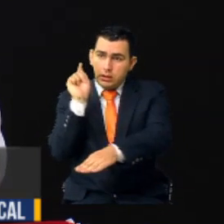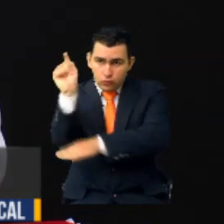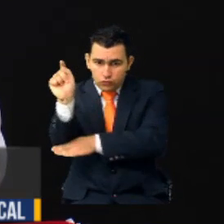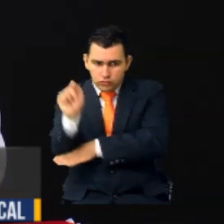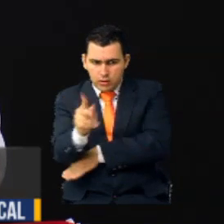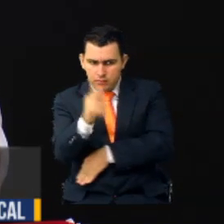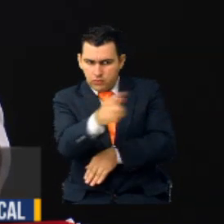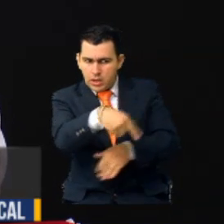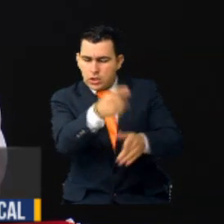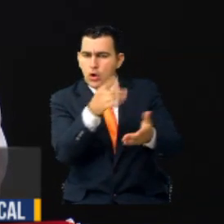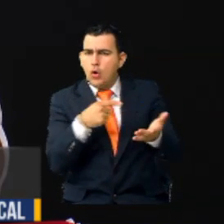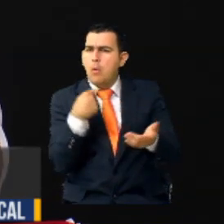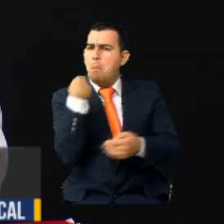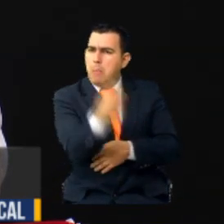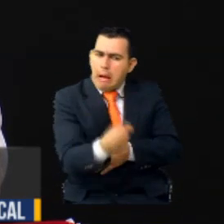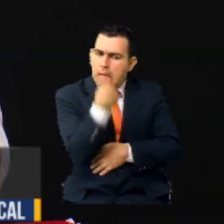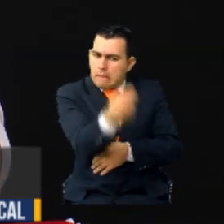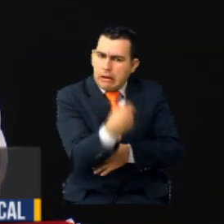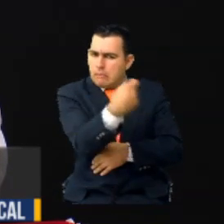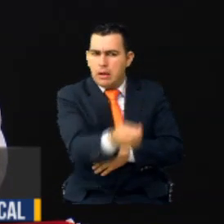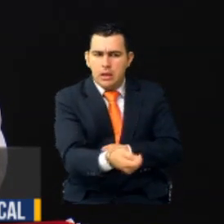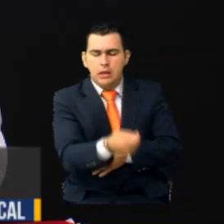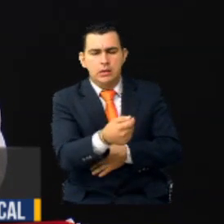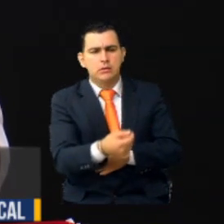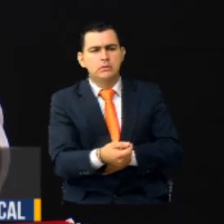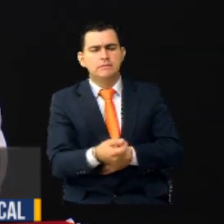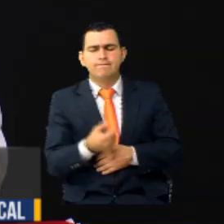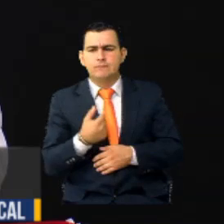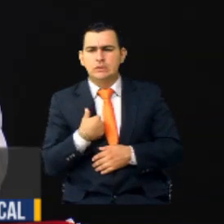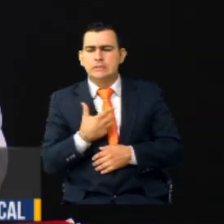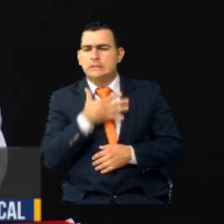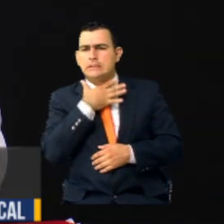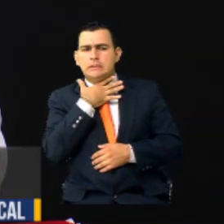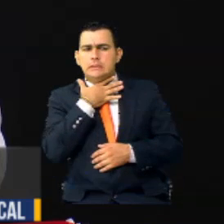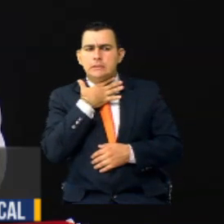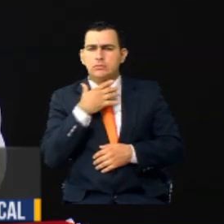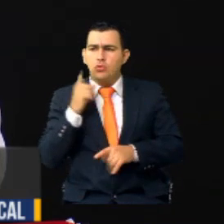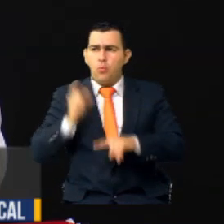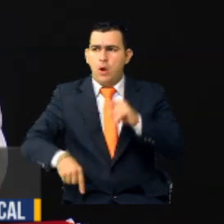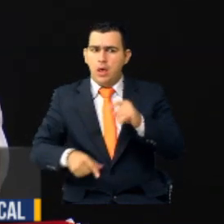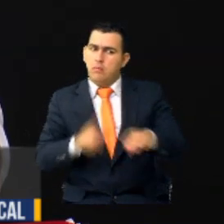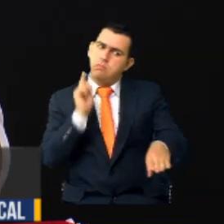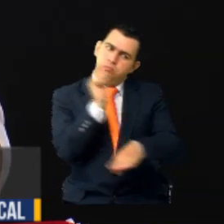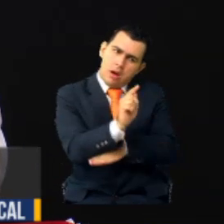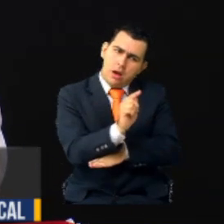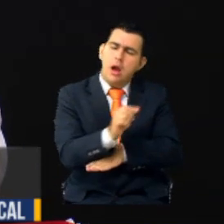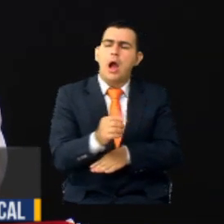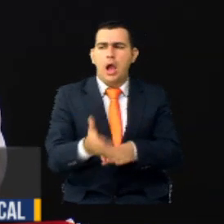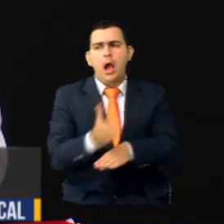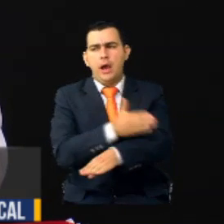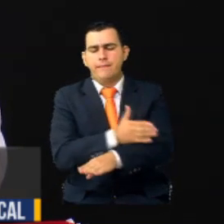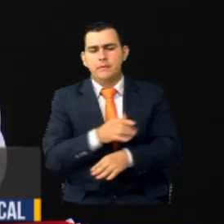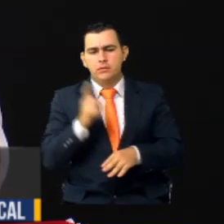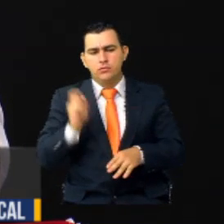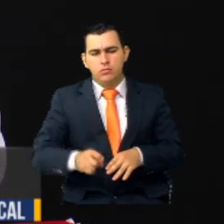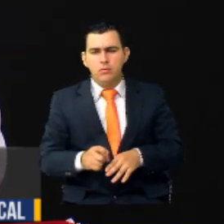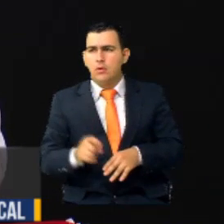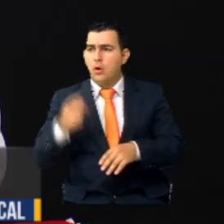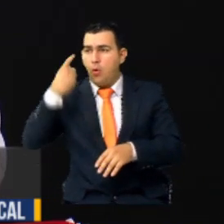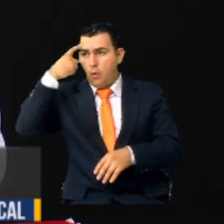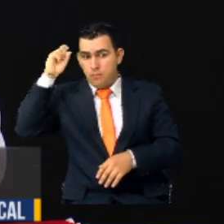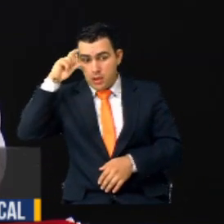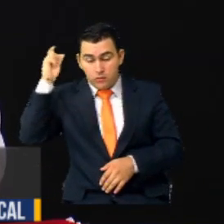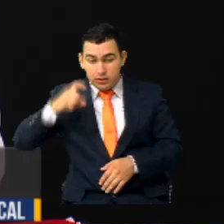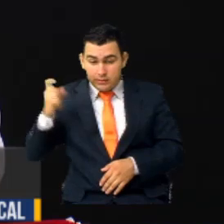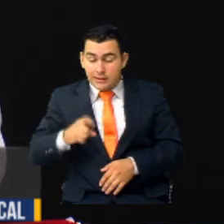mal llamados gotagotas, pues entendemos que no se puede adelantar ninguna acción, pero lo que haremos desde el Estado y lo que